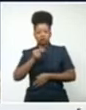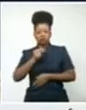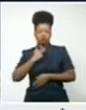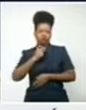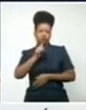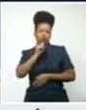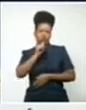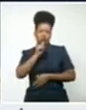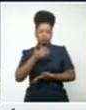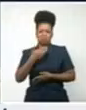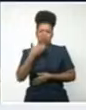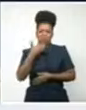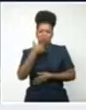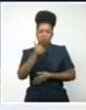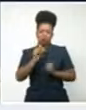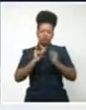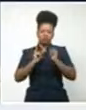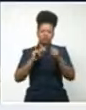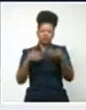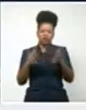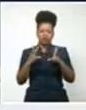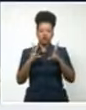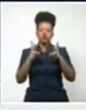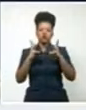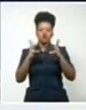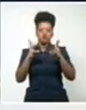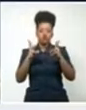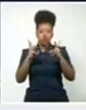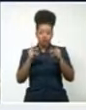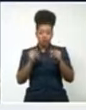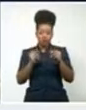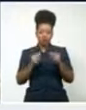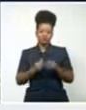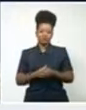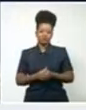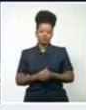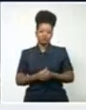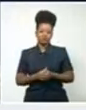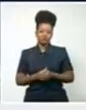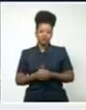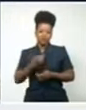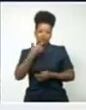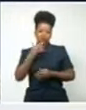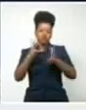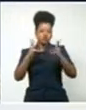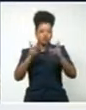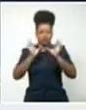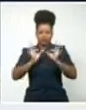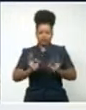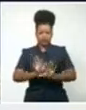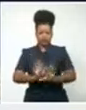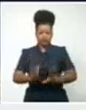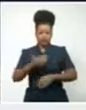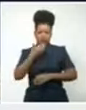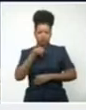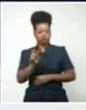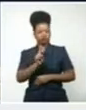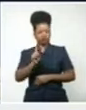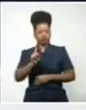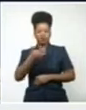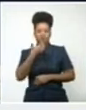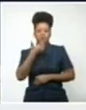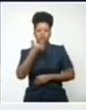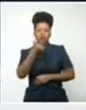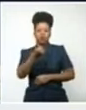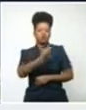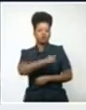diga el número de casos, el número absoluto? Pero creo que es bueno que nuestra población